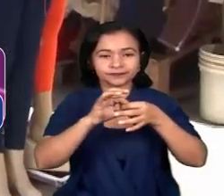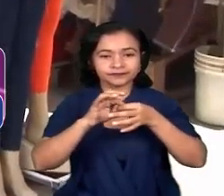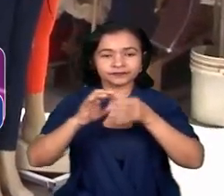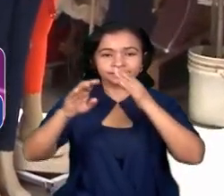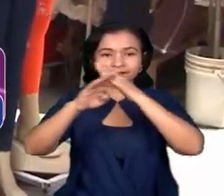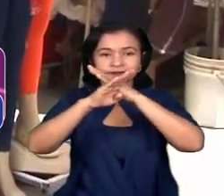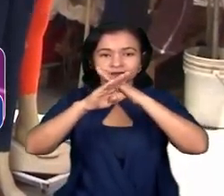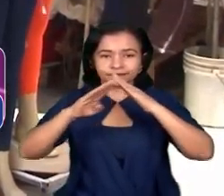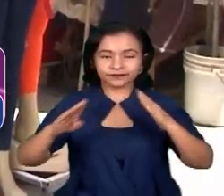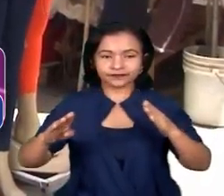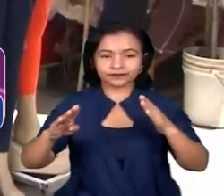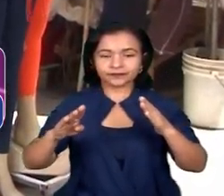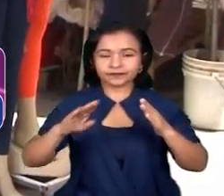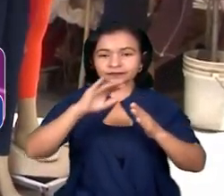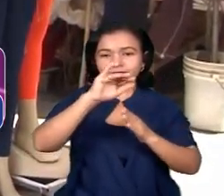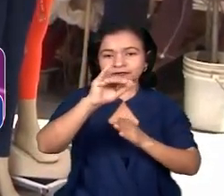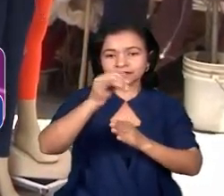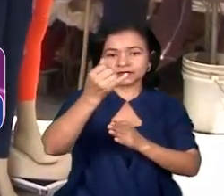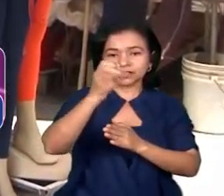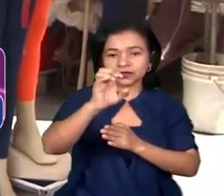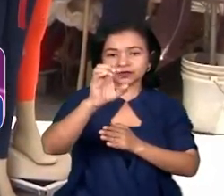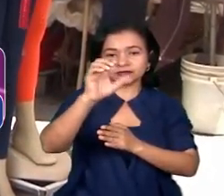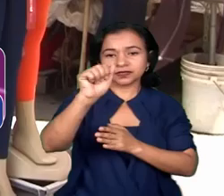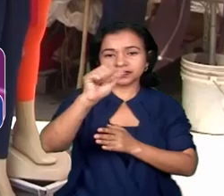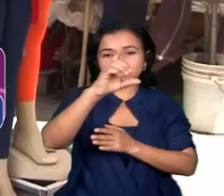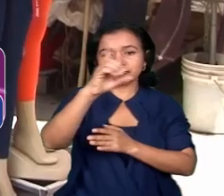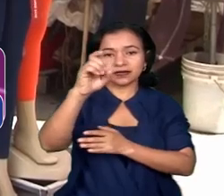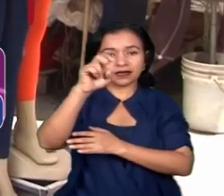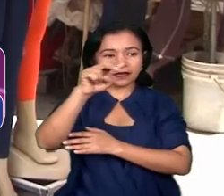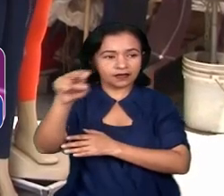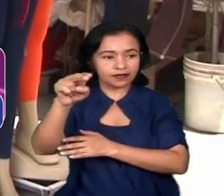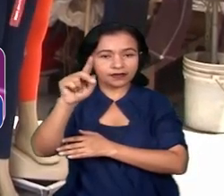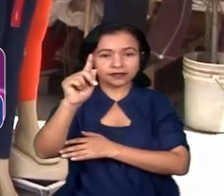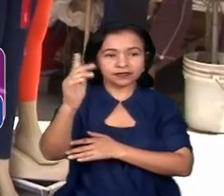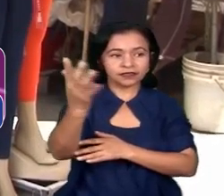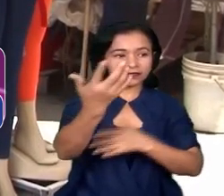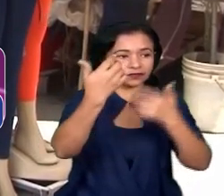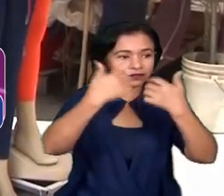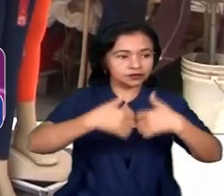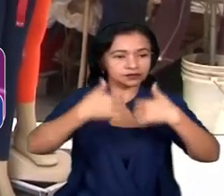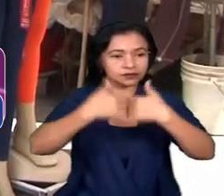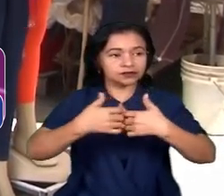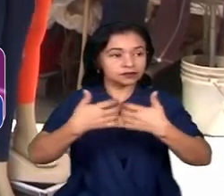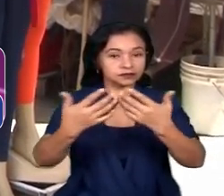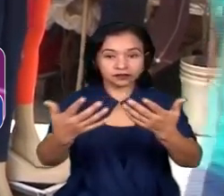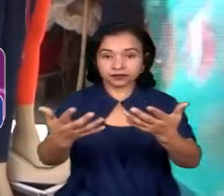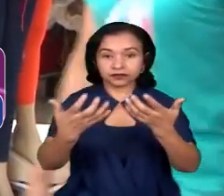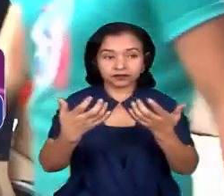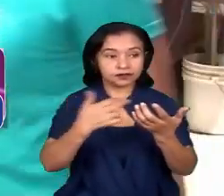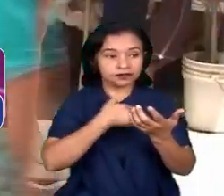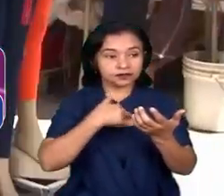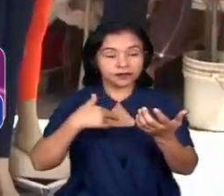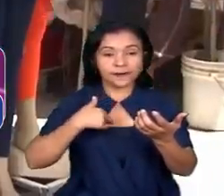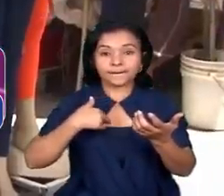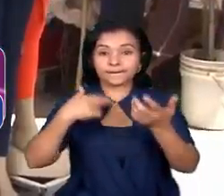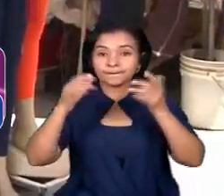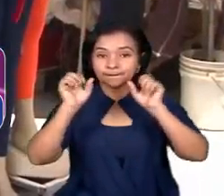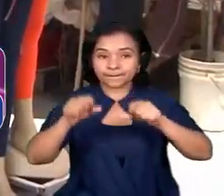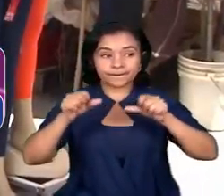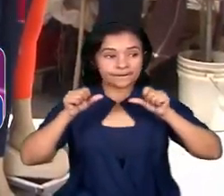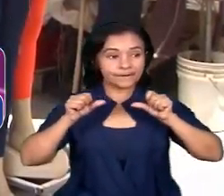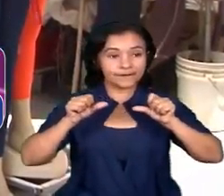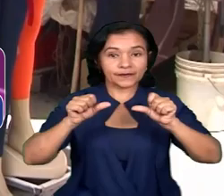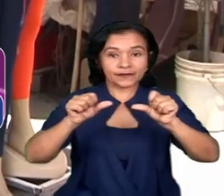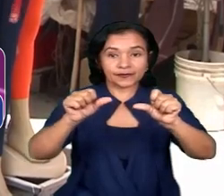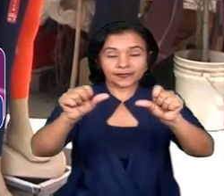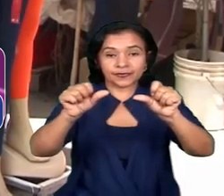paz, a José Adán y a todo el empresariado con el ánimo de poder seguir creyendo